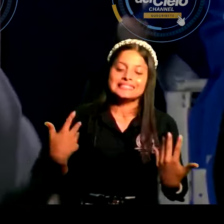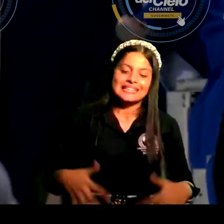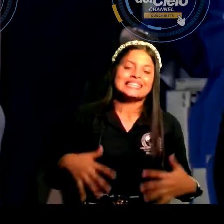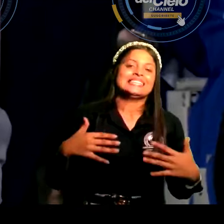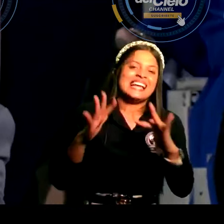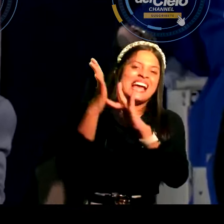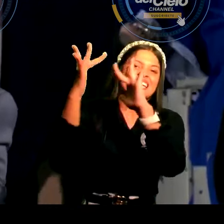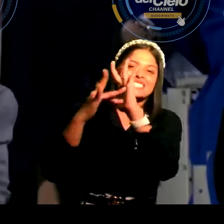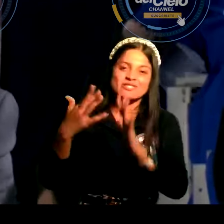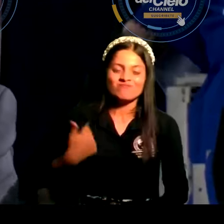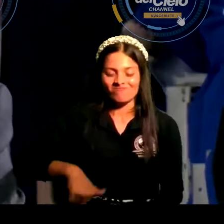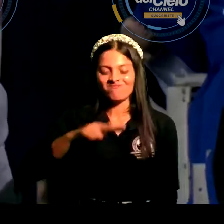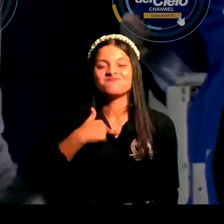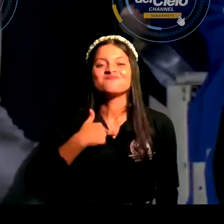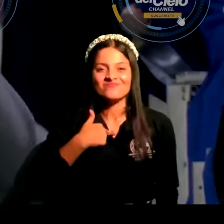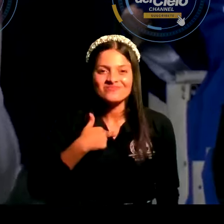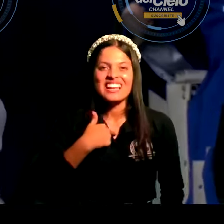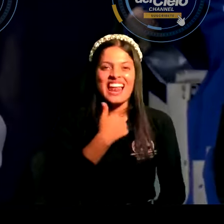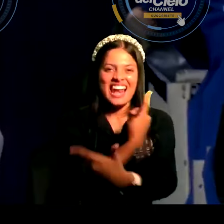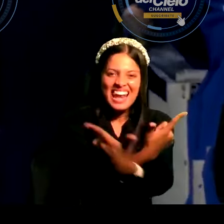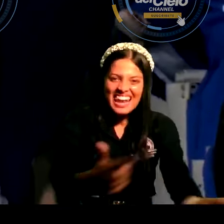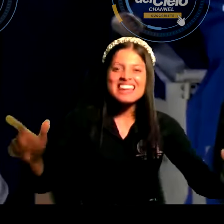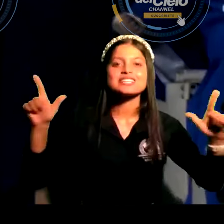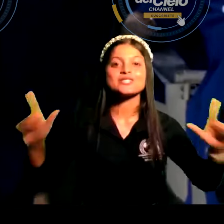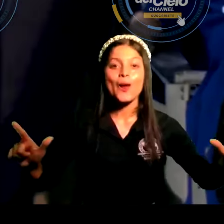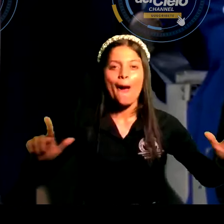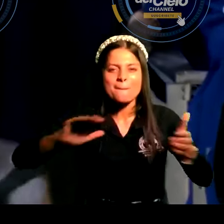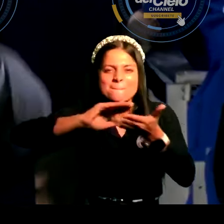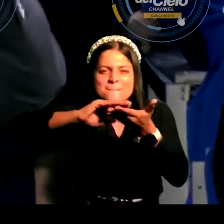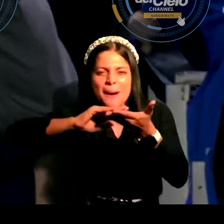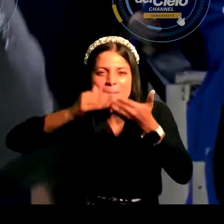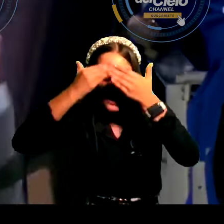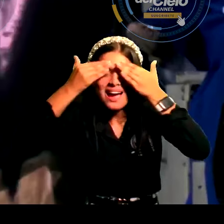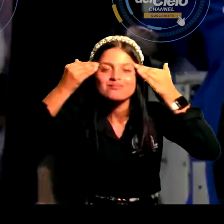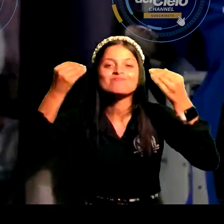proveer liberación, redención,